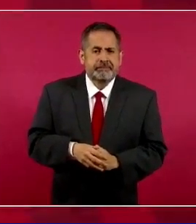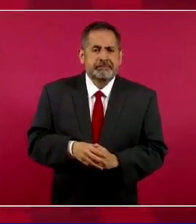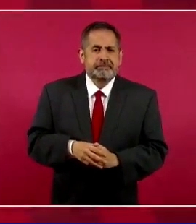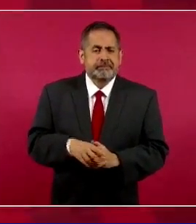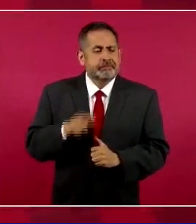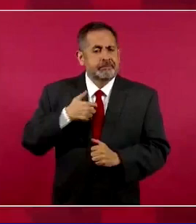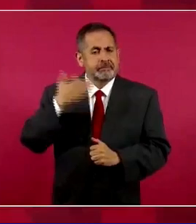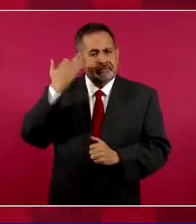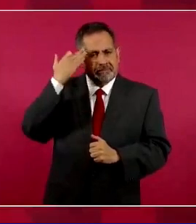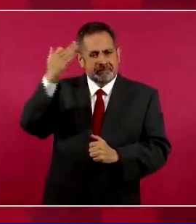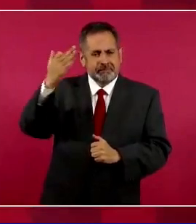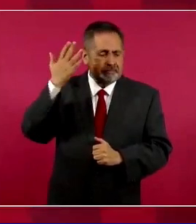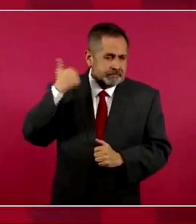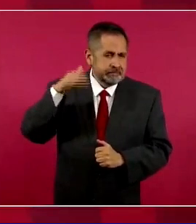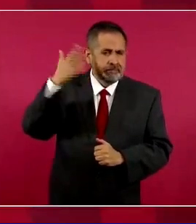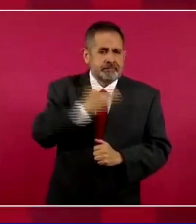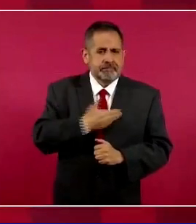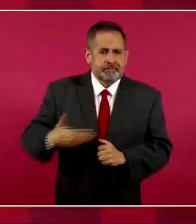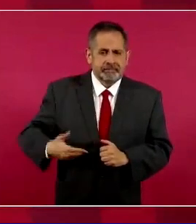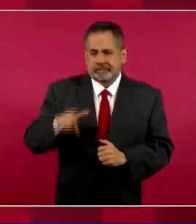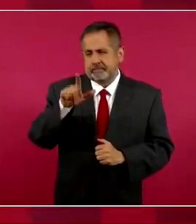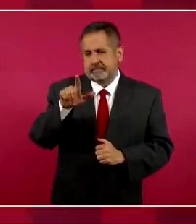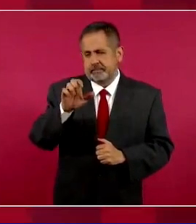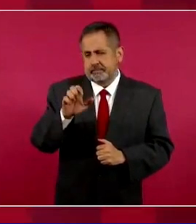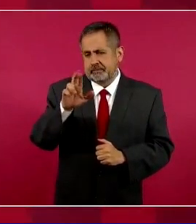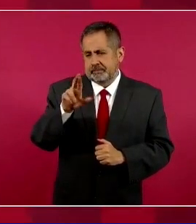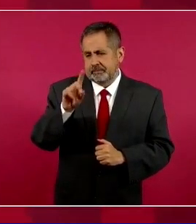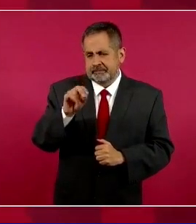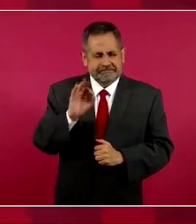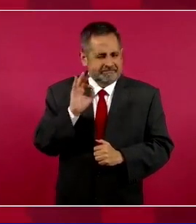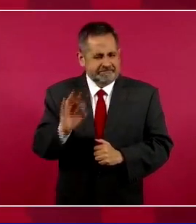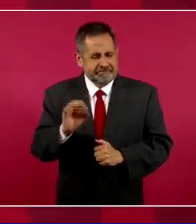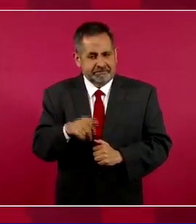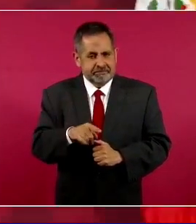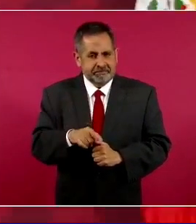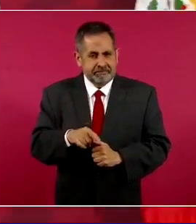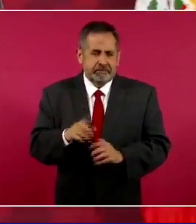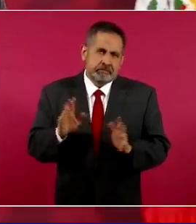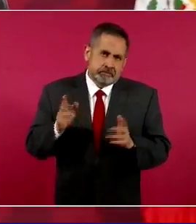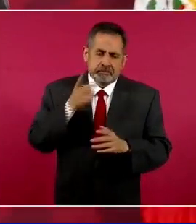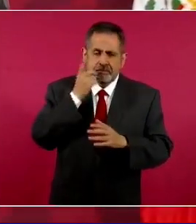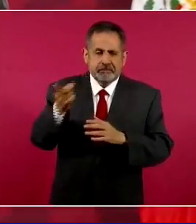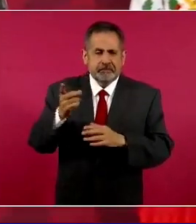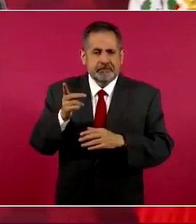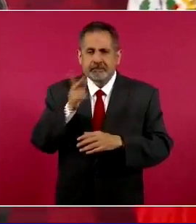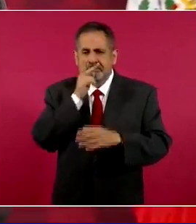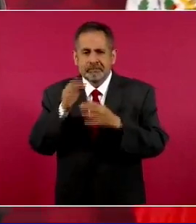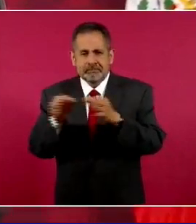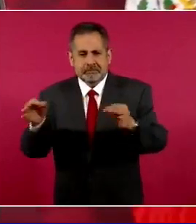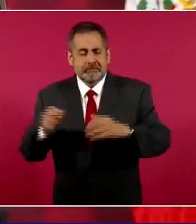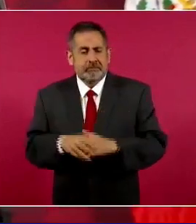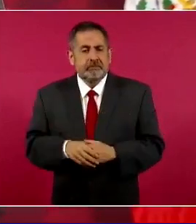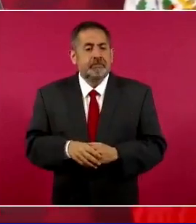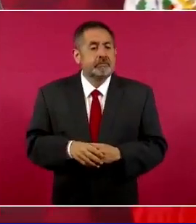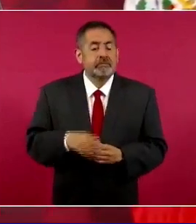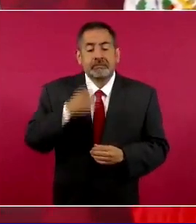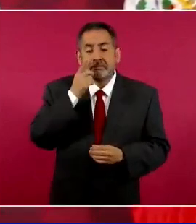del presidente Lerdo, precisamente, o a él se le atribuye la frase de que la